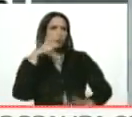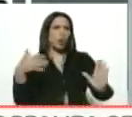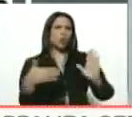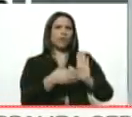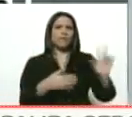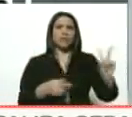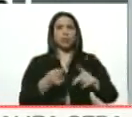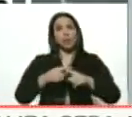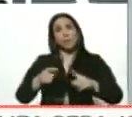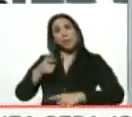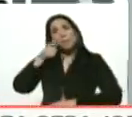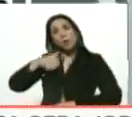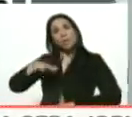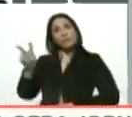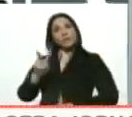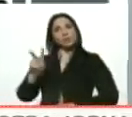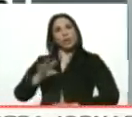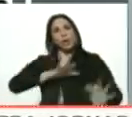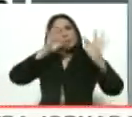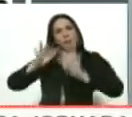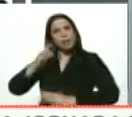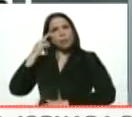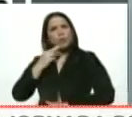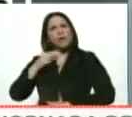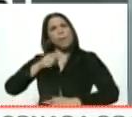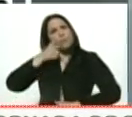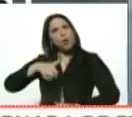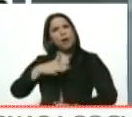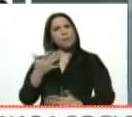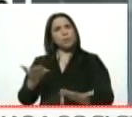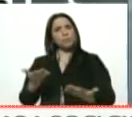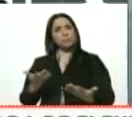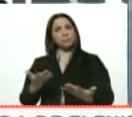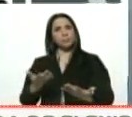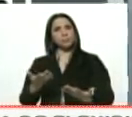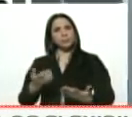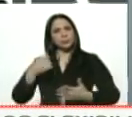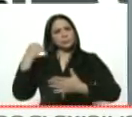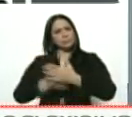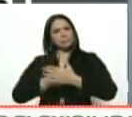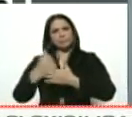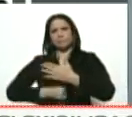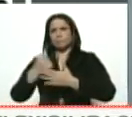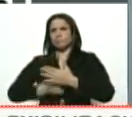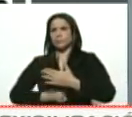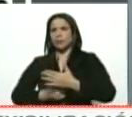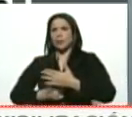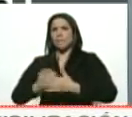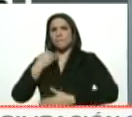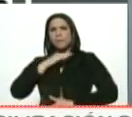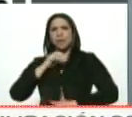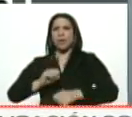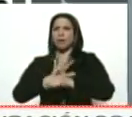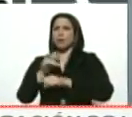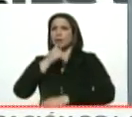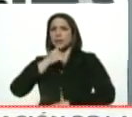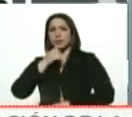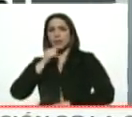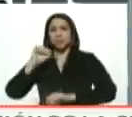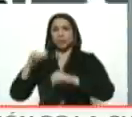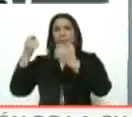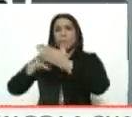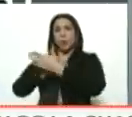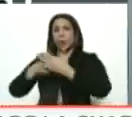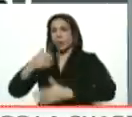Pero el pueblo venezolano, heredero de Bolívar, es un pueblo que está combatiendo la pandemia, resistiendo el bloqueo